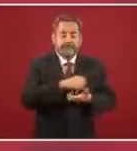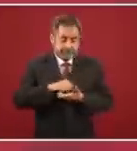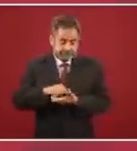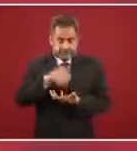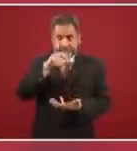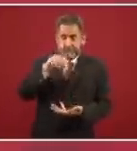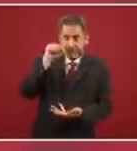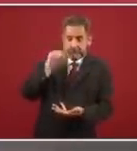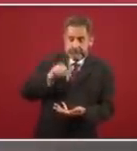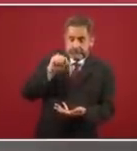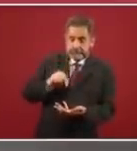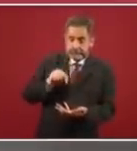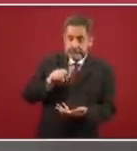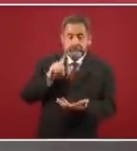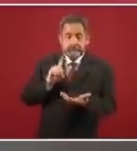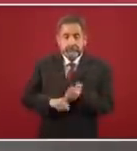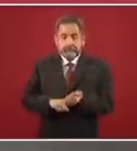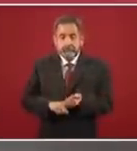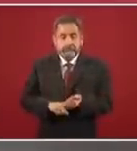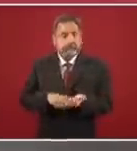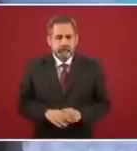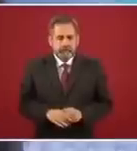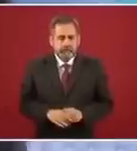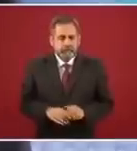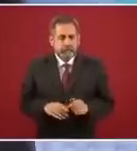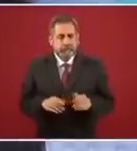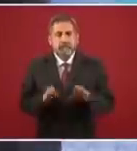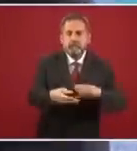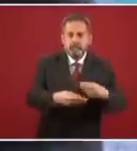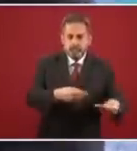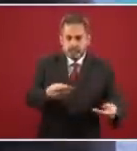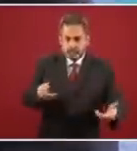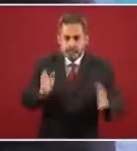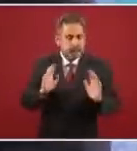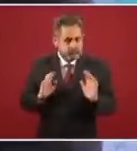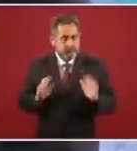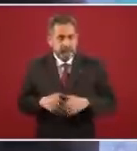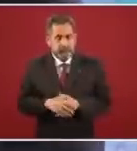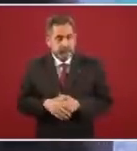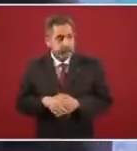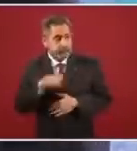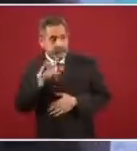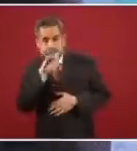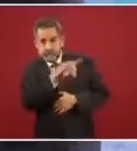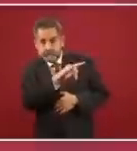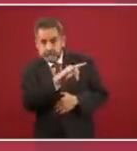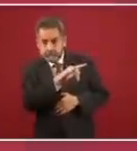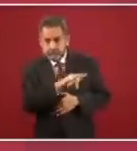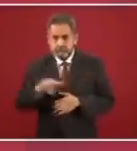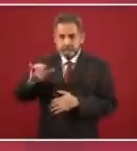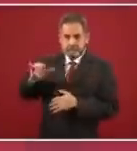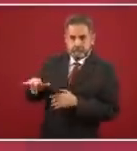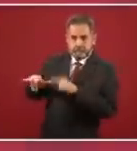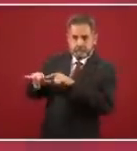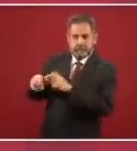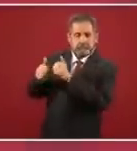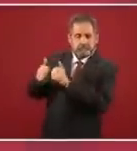es para la compra de equipos de hospitales. El avión lo conserva la Fuerza